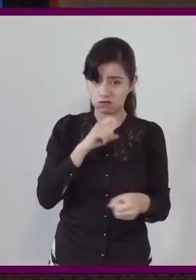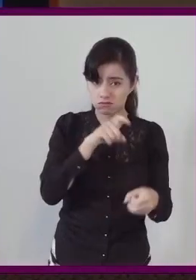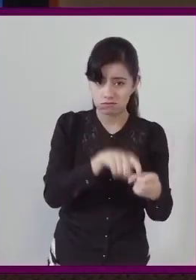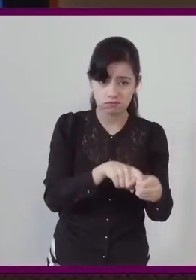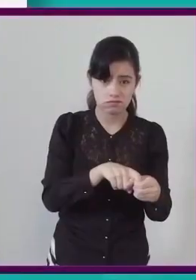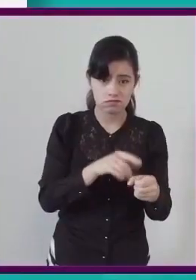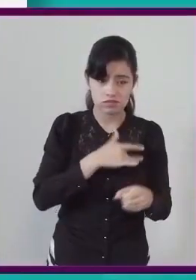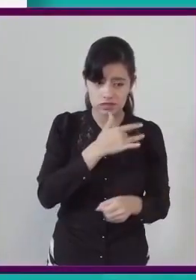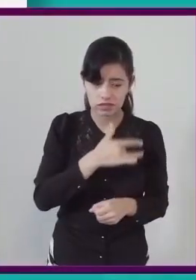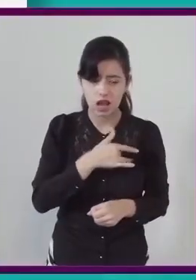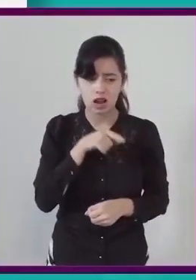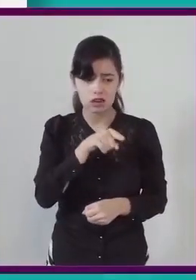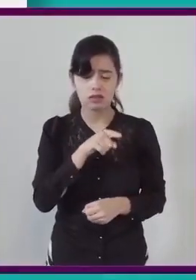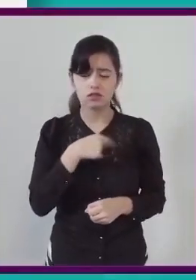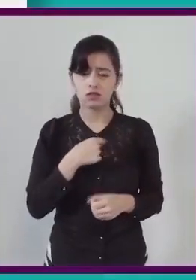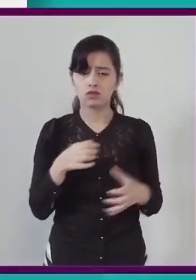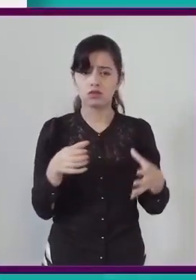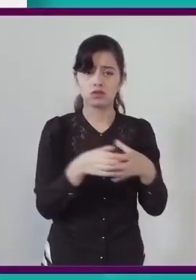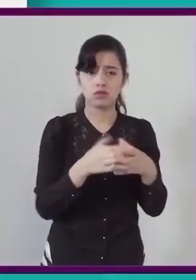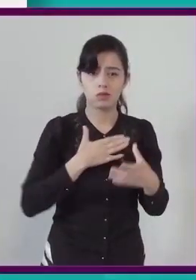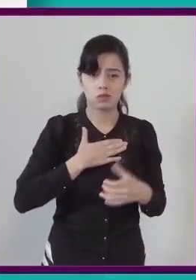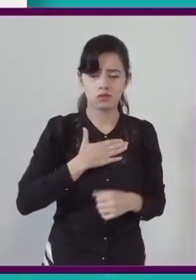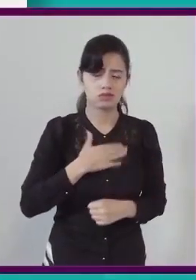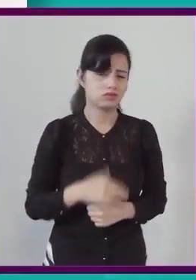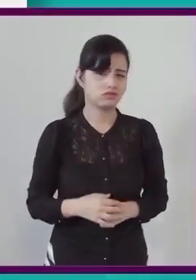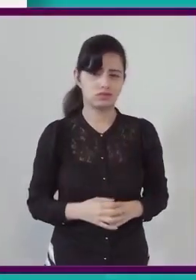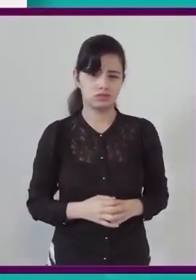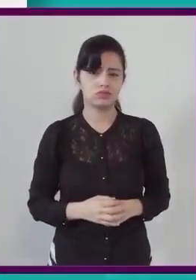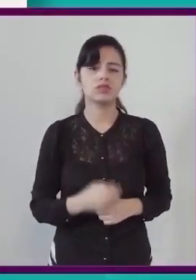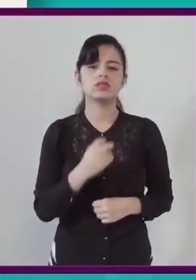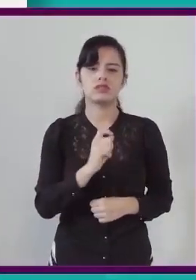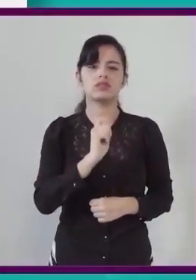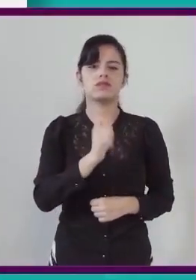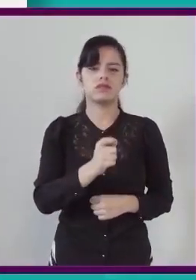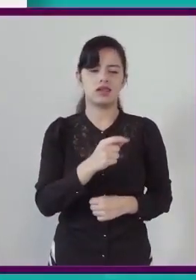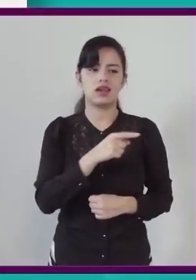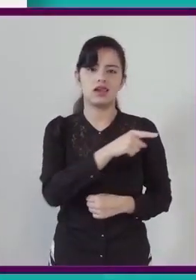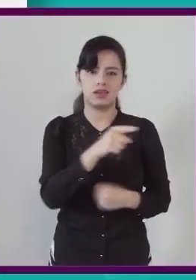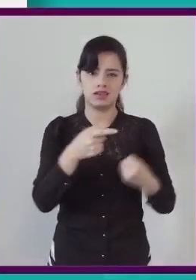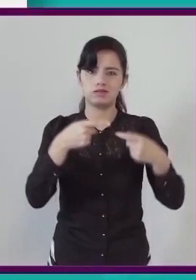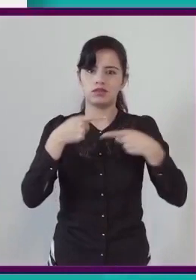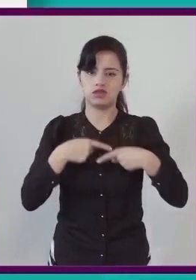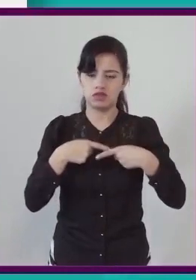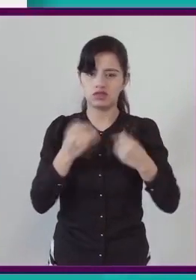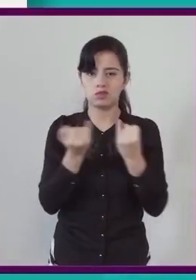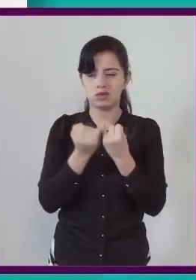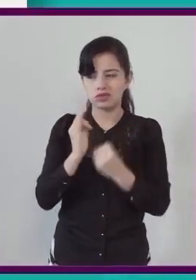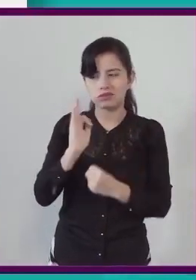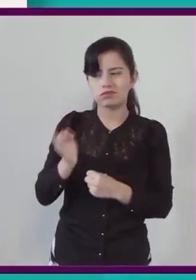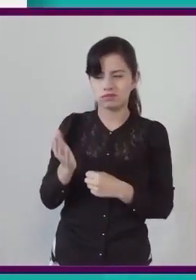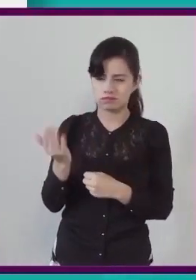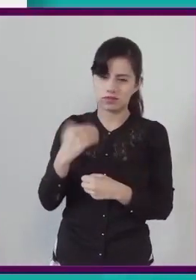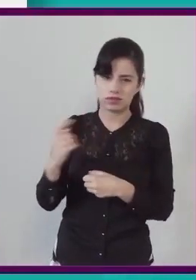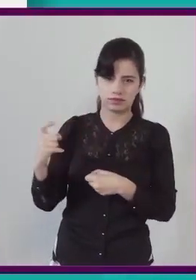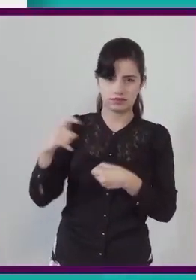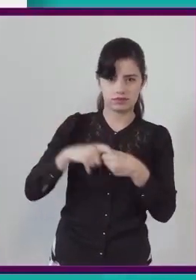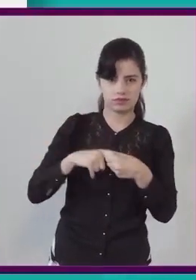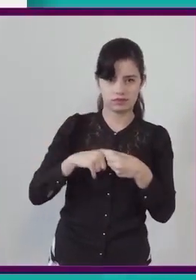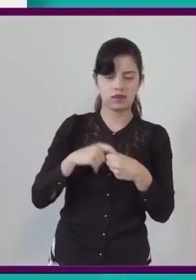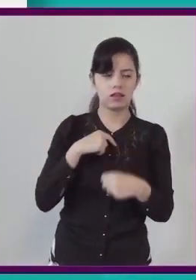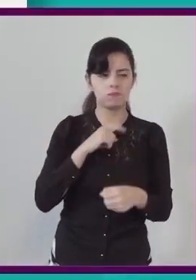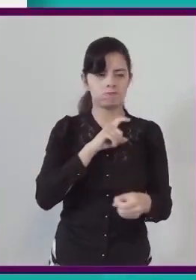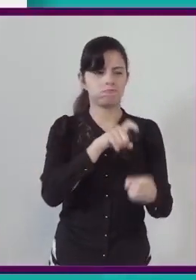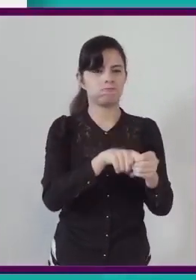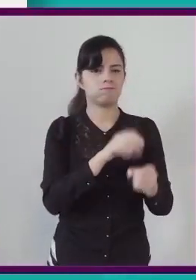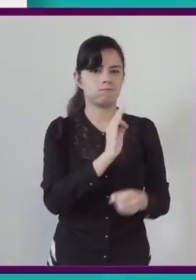de reciprocidad, digo, de pertenencia, creo que estamos pensando en términos de reciprocidad, ¿no? Y creo que eso